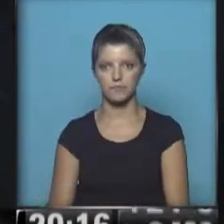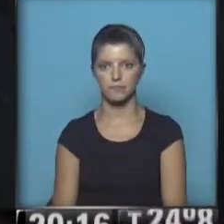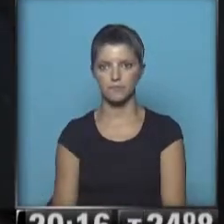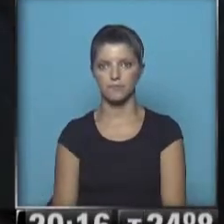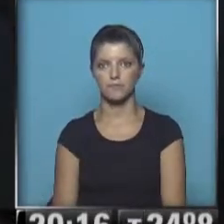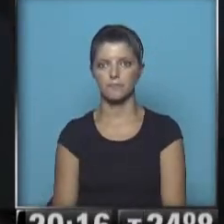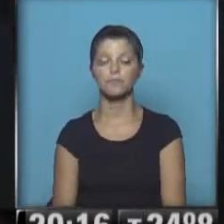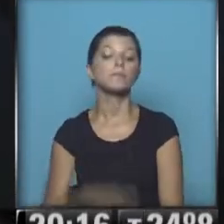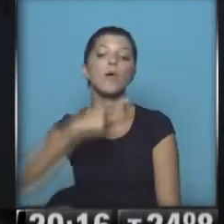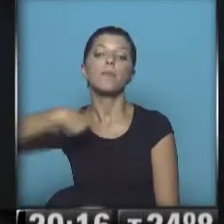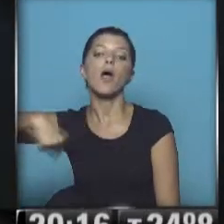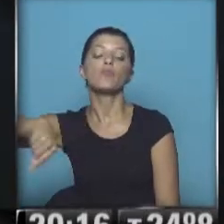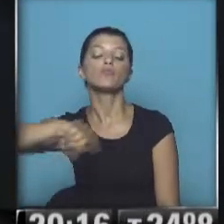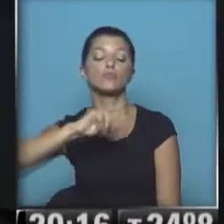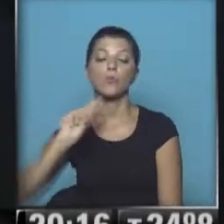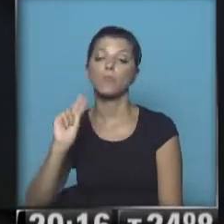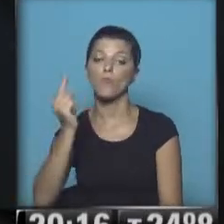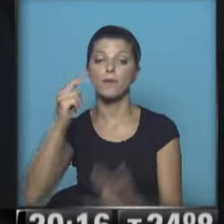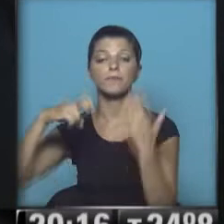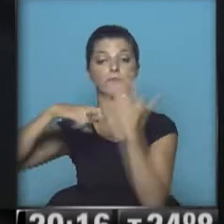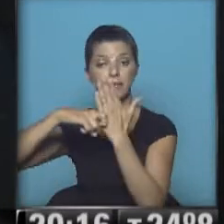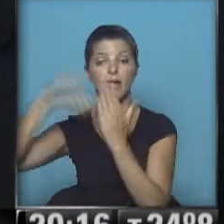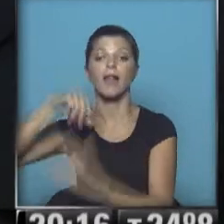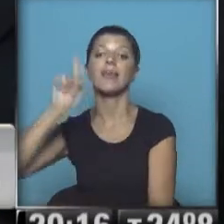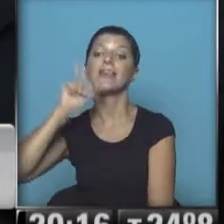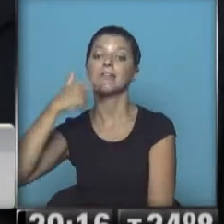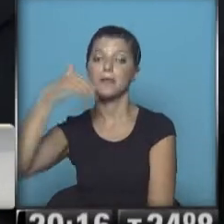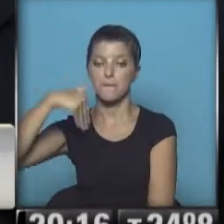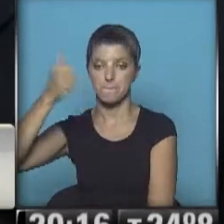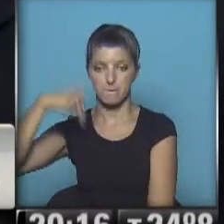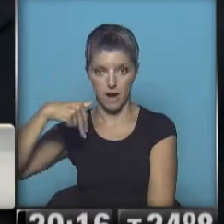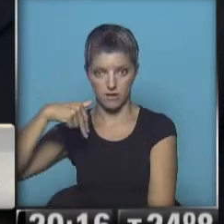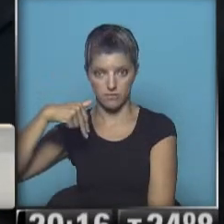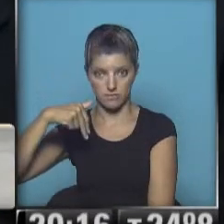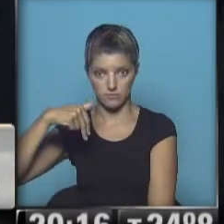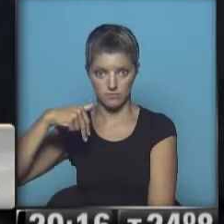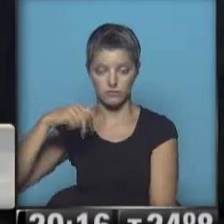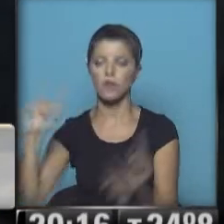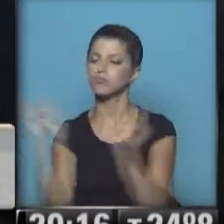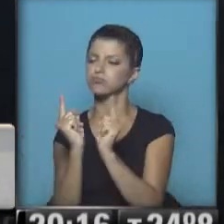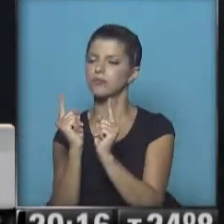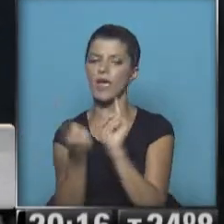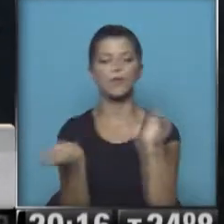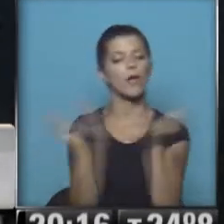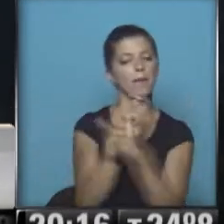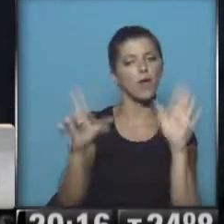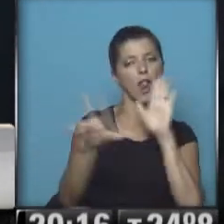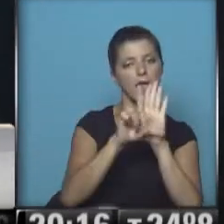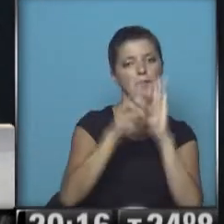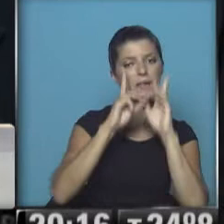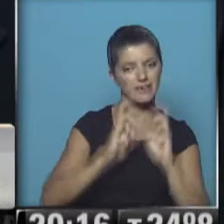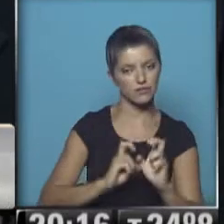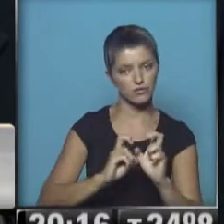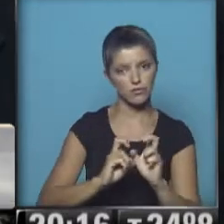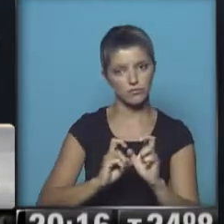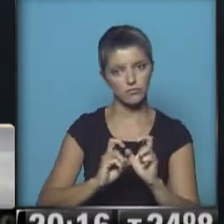Para nosotros la muerte del fiscal Nisman no se resume en un cambio en la ley de inteligencia, sin perjuicio